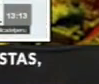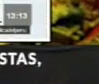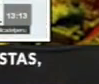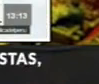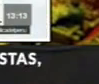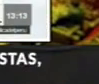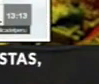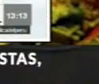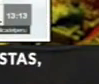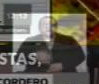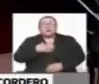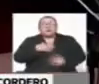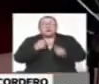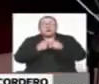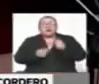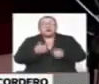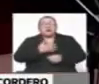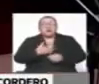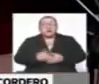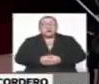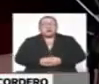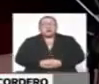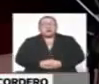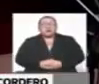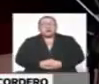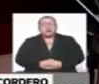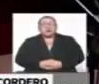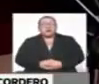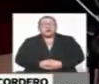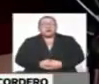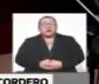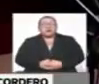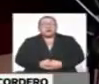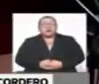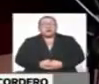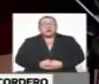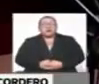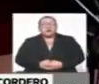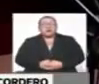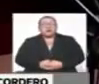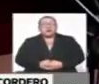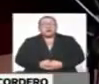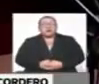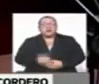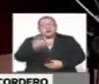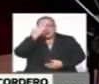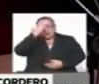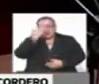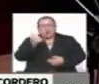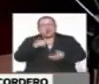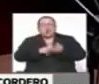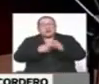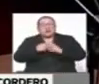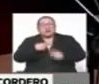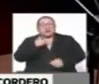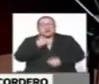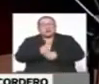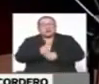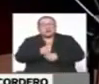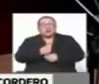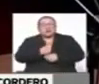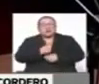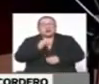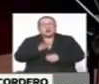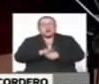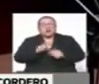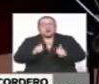que ya ha ha degenerado y en el caso de Michael urtecho 10 años se le inhabilitó y el